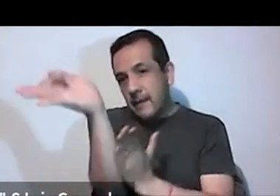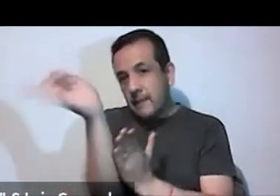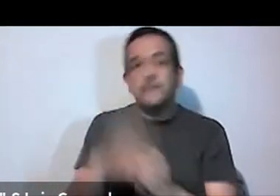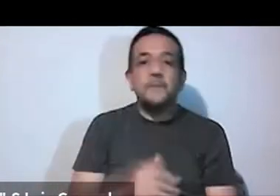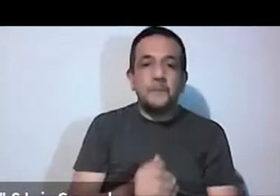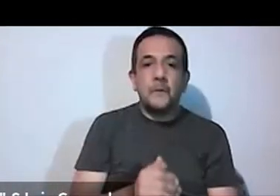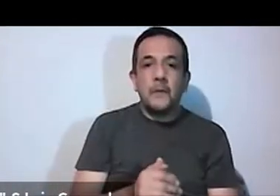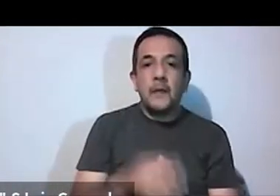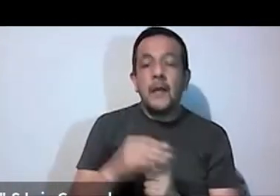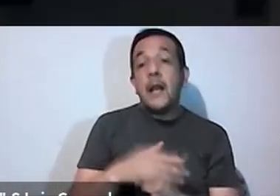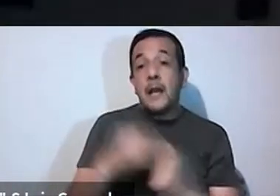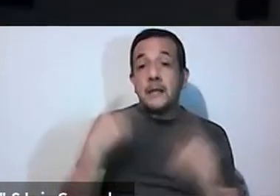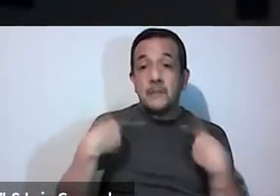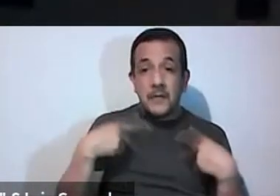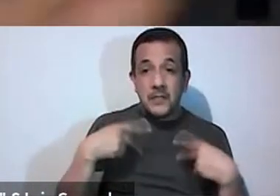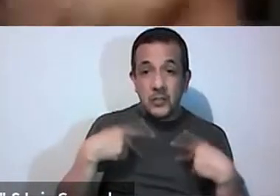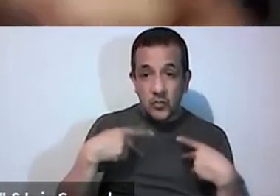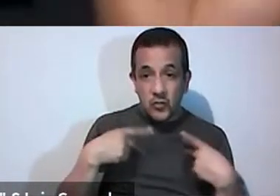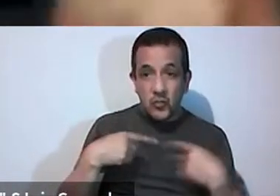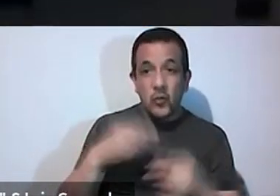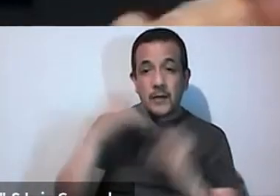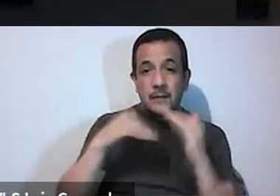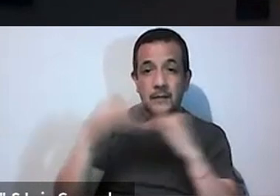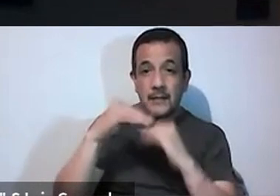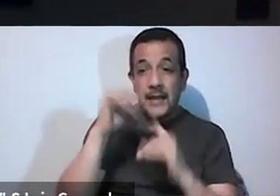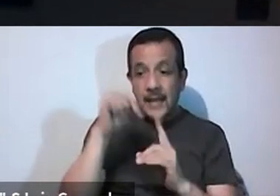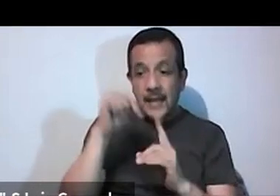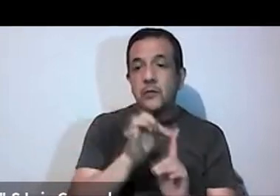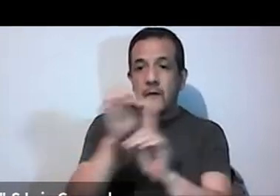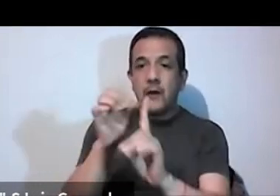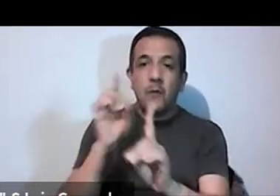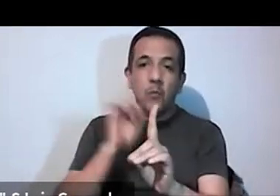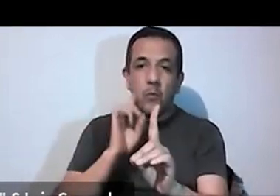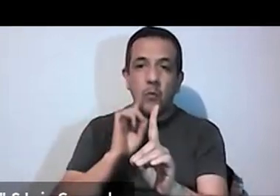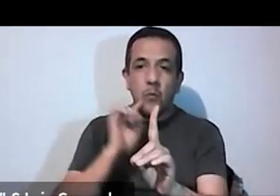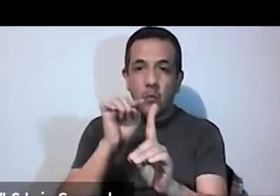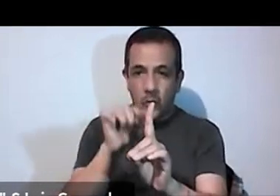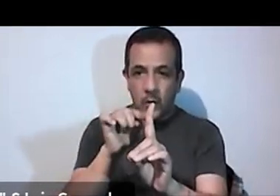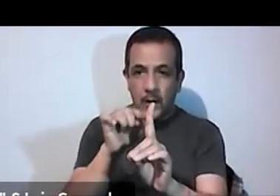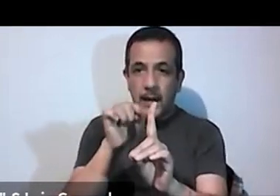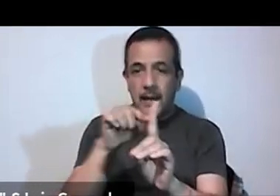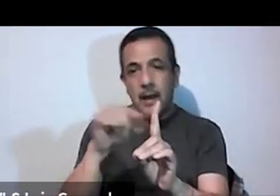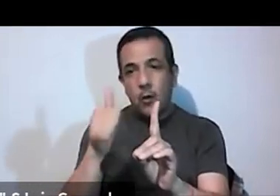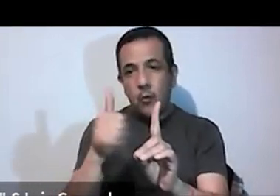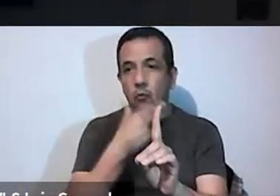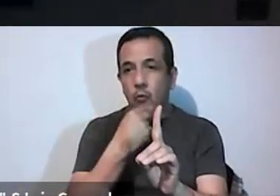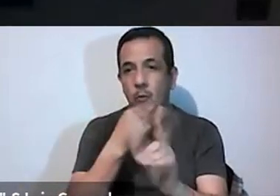llevaron entonces a una mujer sorprendida en adulterio y poniéndola en